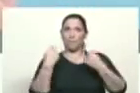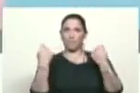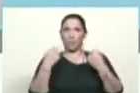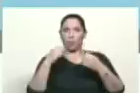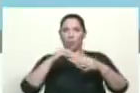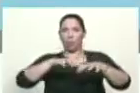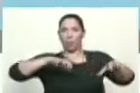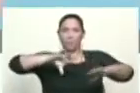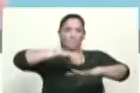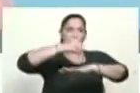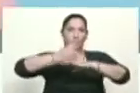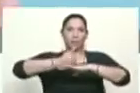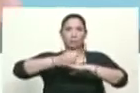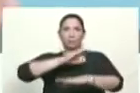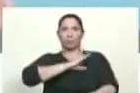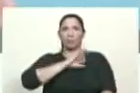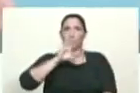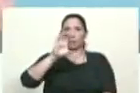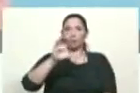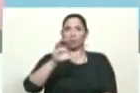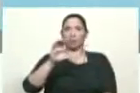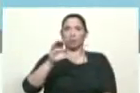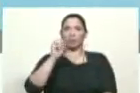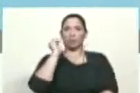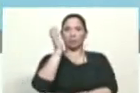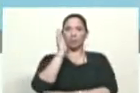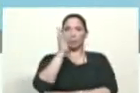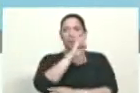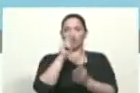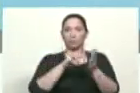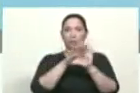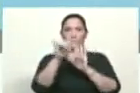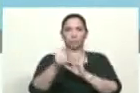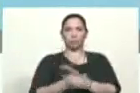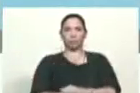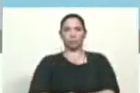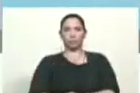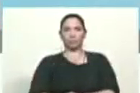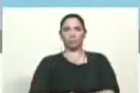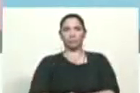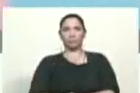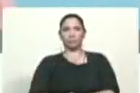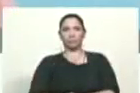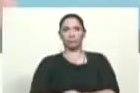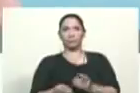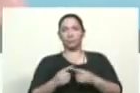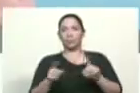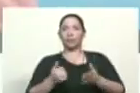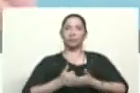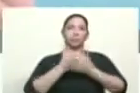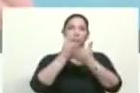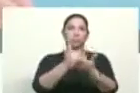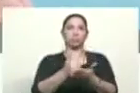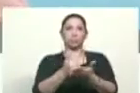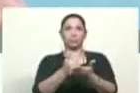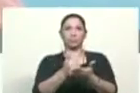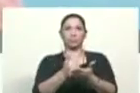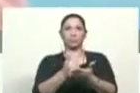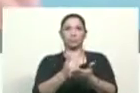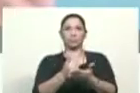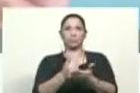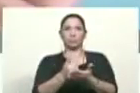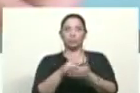máxima soberanía, a través de la Asamblea Nacional Constituyente, para que lo ayudara a